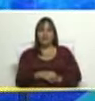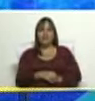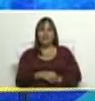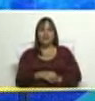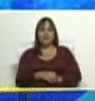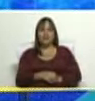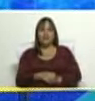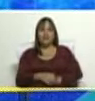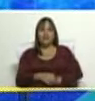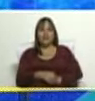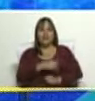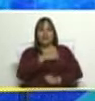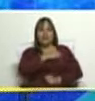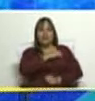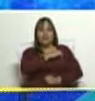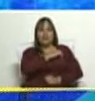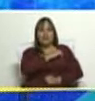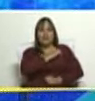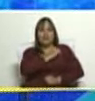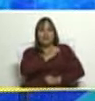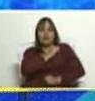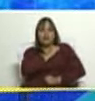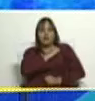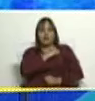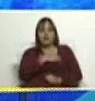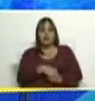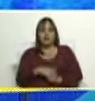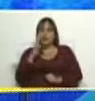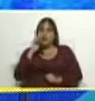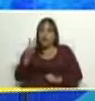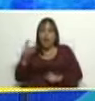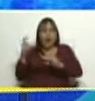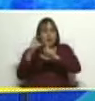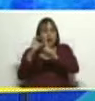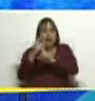yo acababa de ver unas palabras hermosísimas